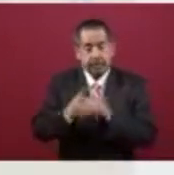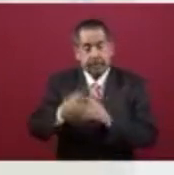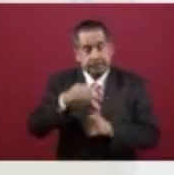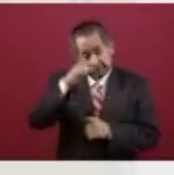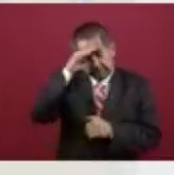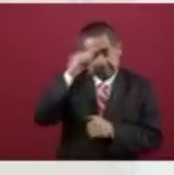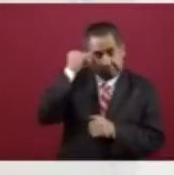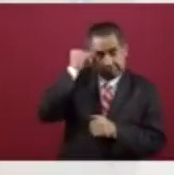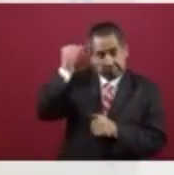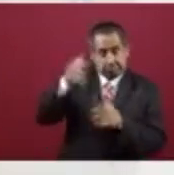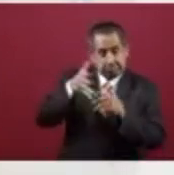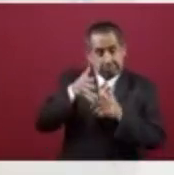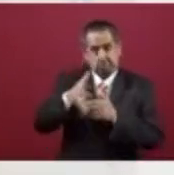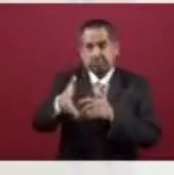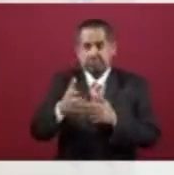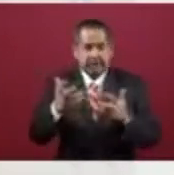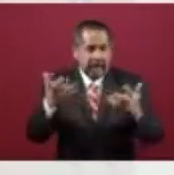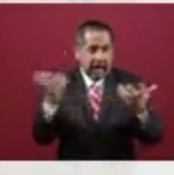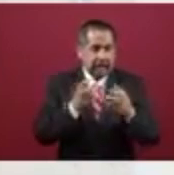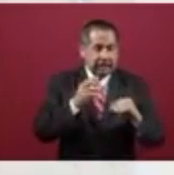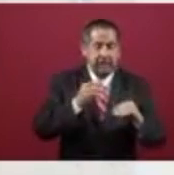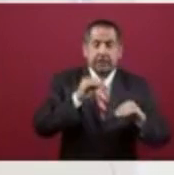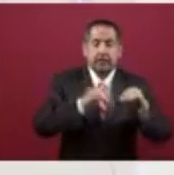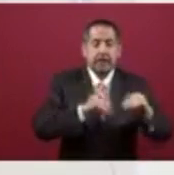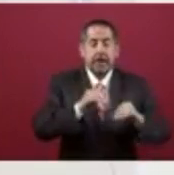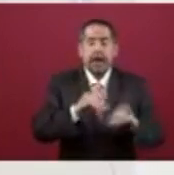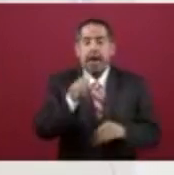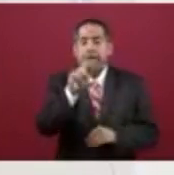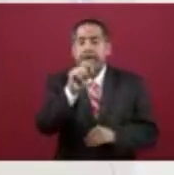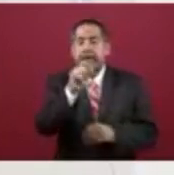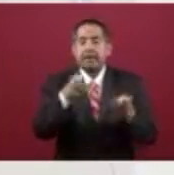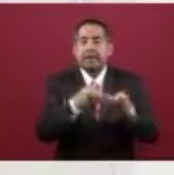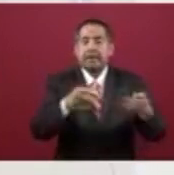proyecta desarrollar 20 campos nuevos.